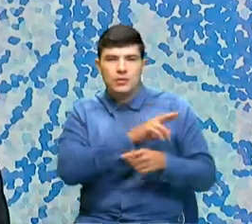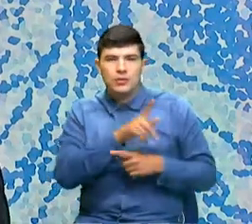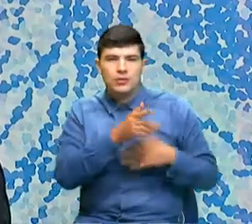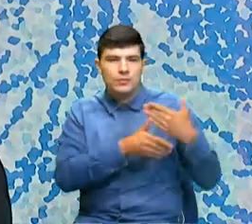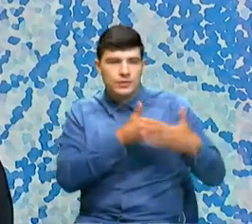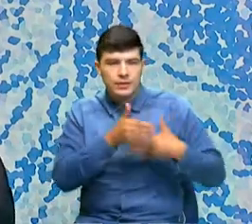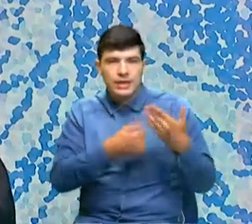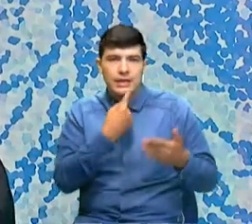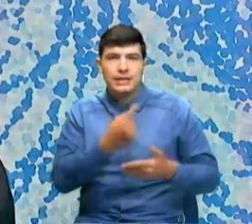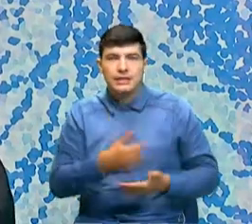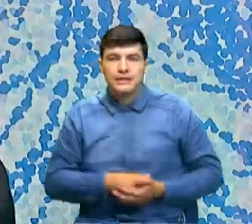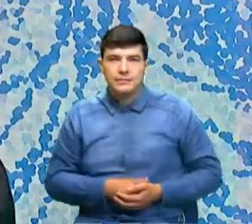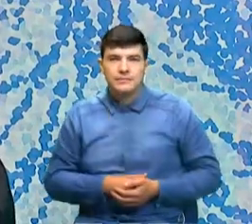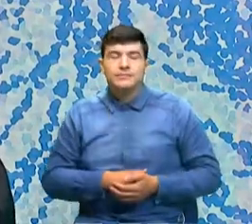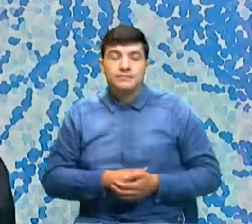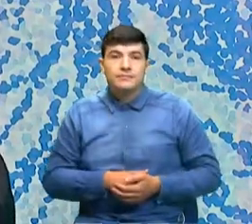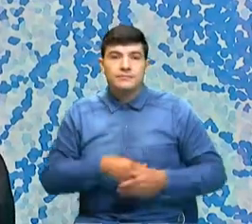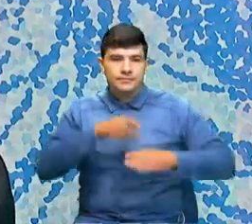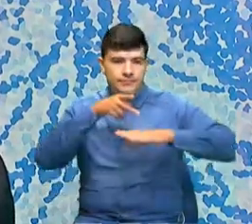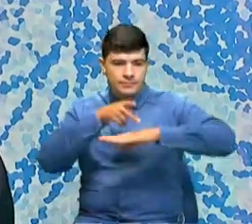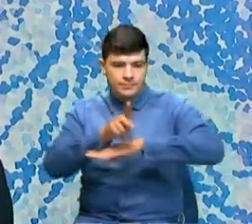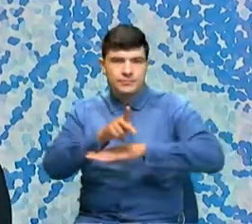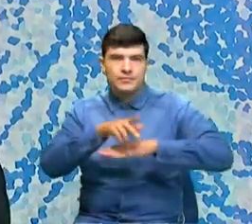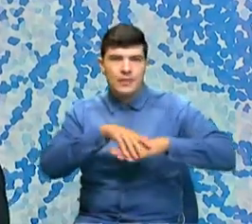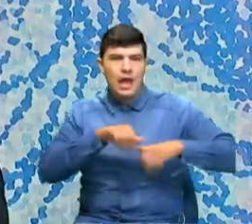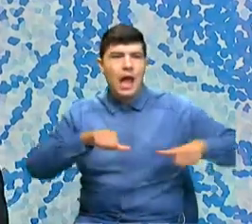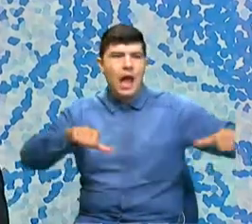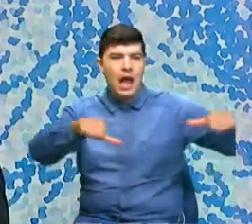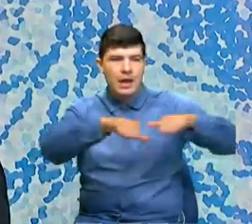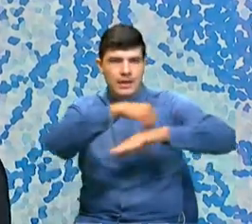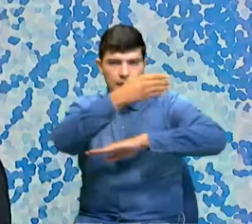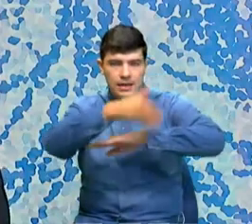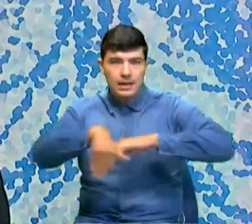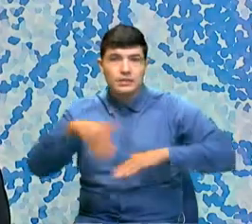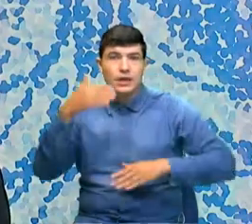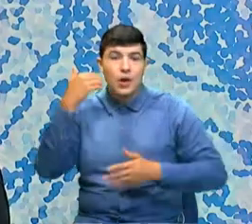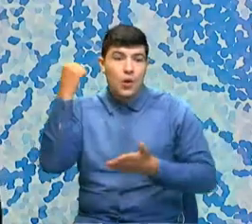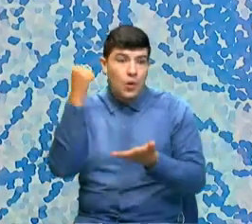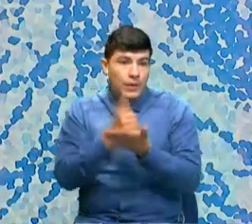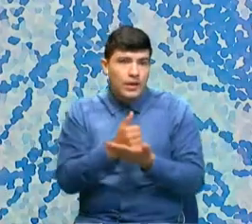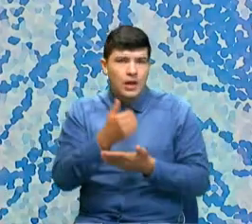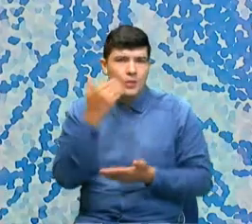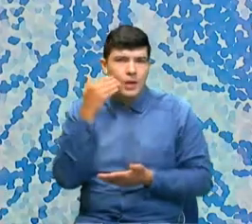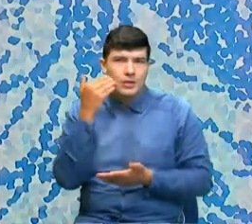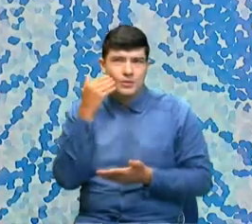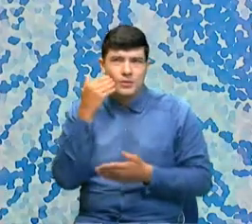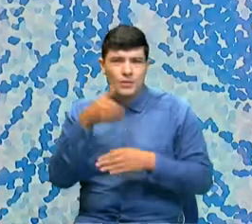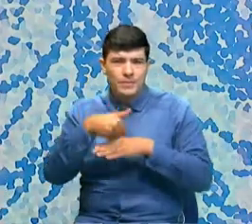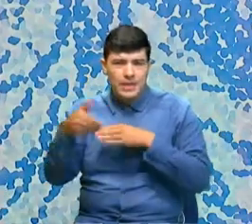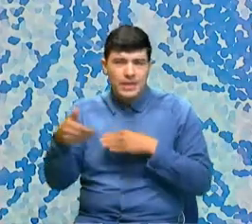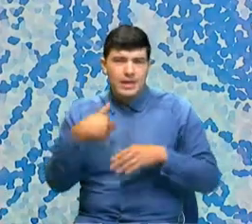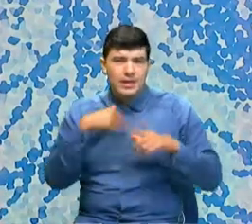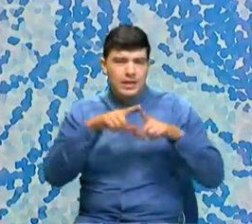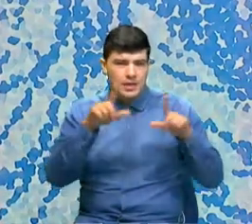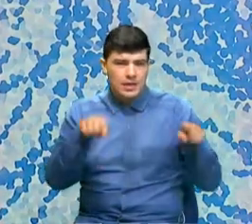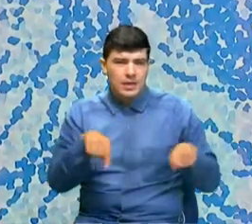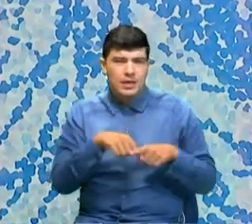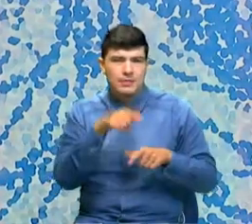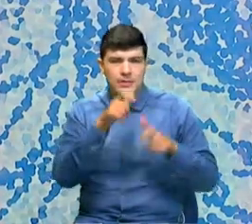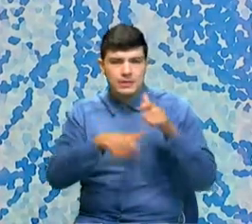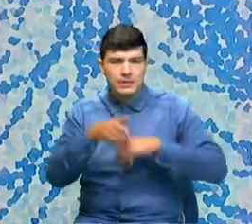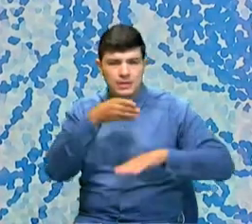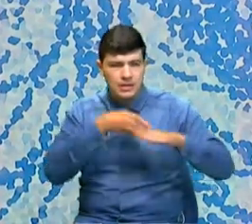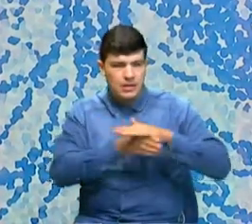que es los urbanísticos, que son los que nos obligan cuando se saca la licencia, que es para visitantes,